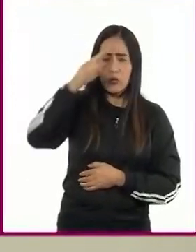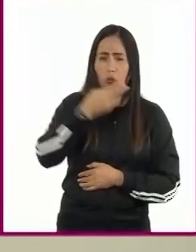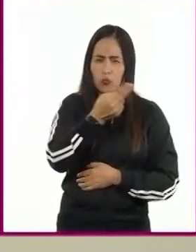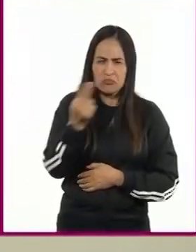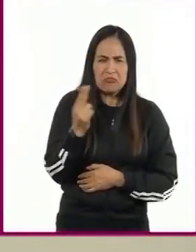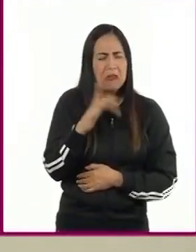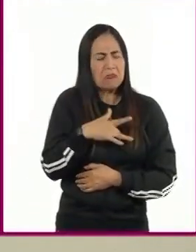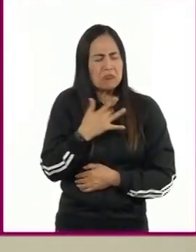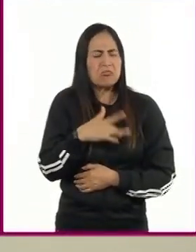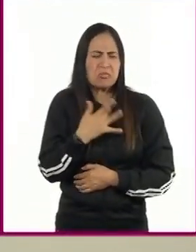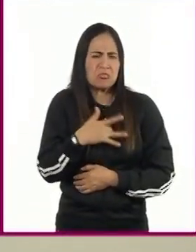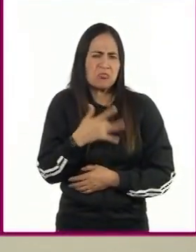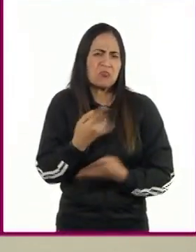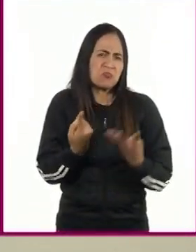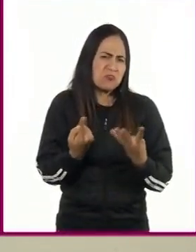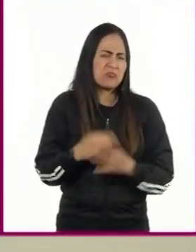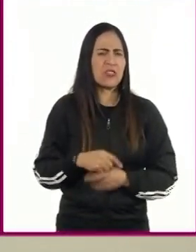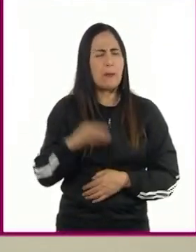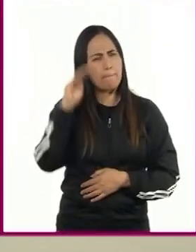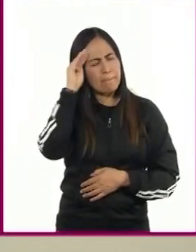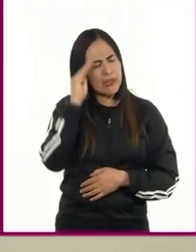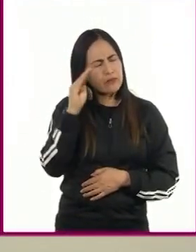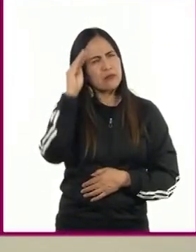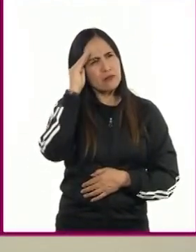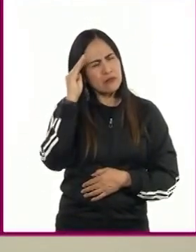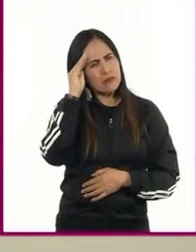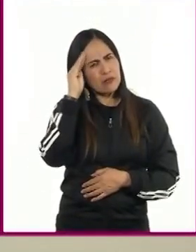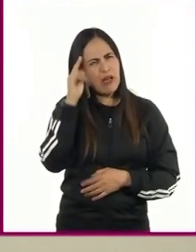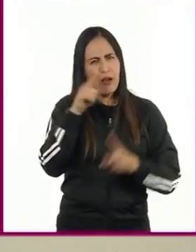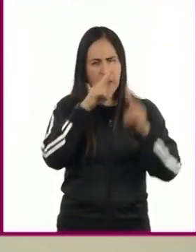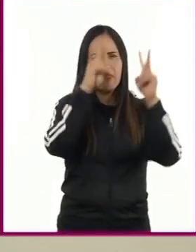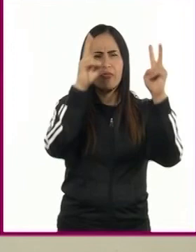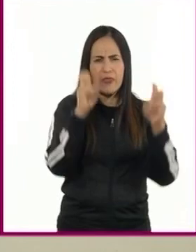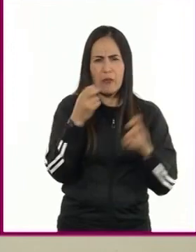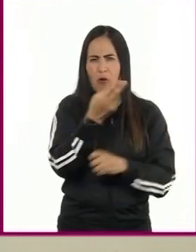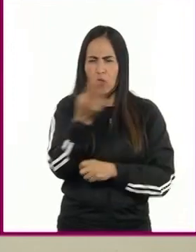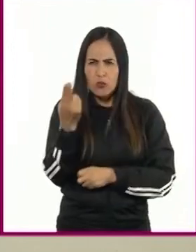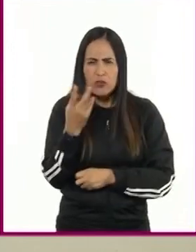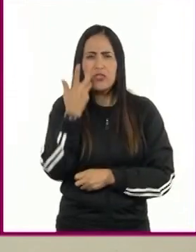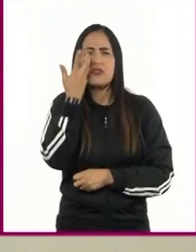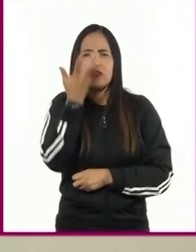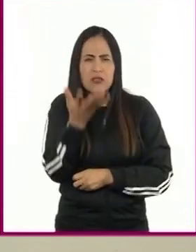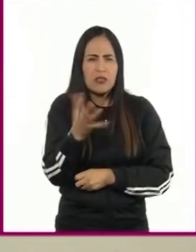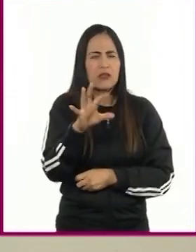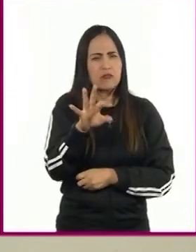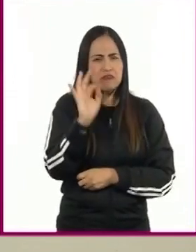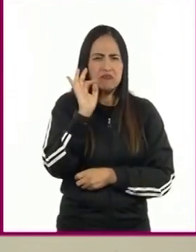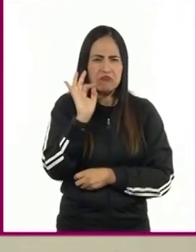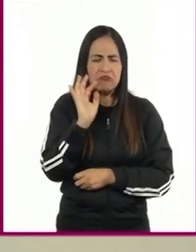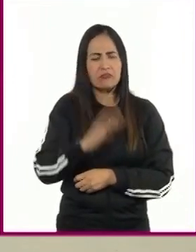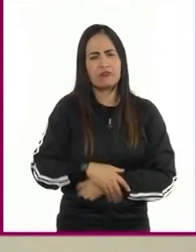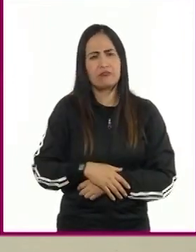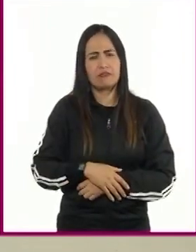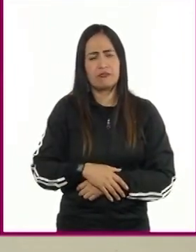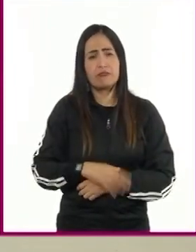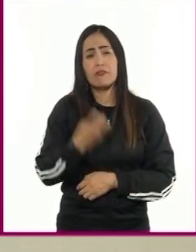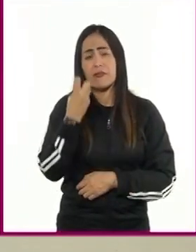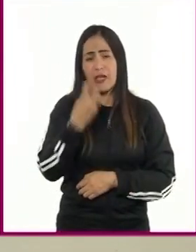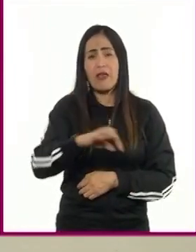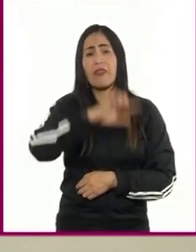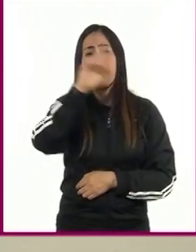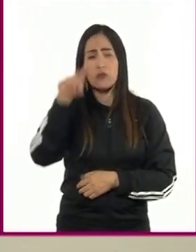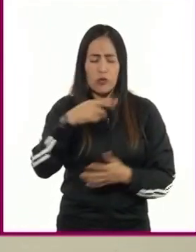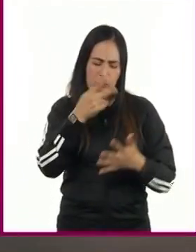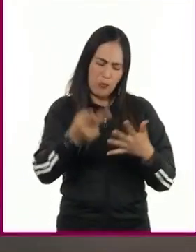que lo consideren oportuno una reflexión acerca del tema que desean exponer. De este modo, podrán redactar